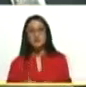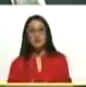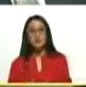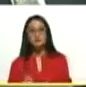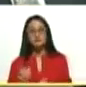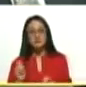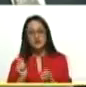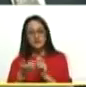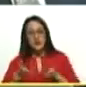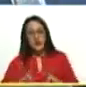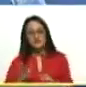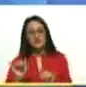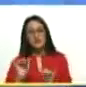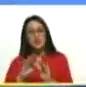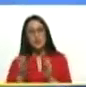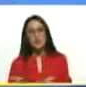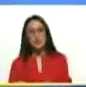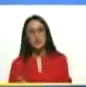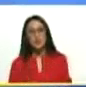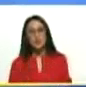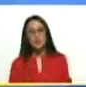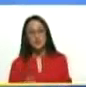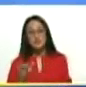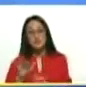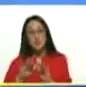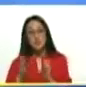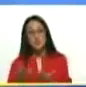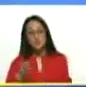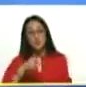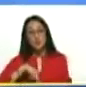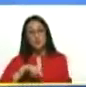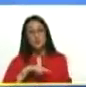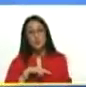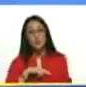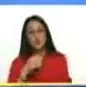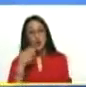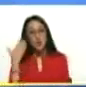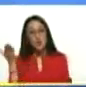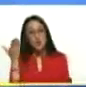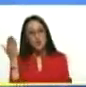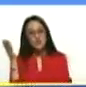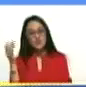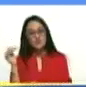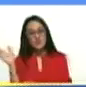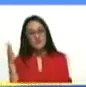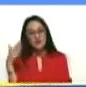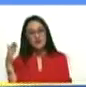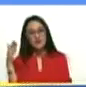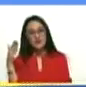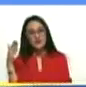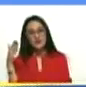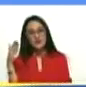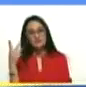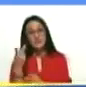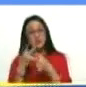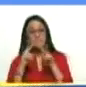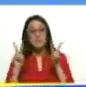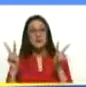nacer ese mundo. Y en ese mundo nosotros vamos con orgullo, con una bandera. La bandera de la